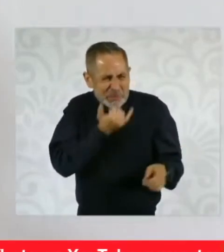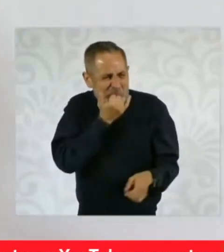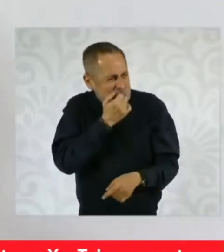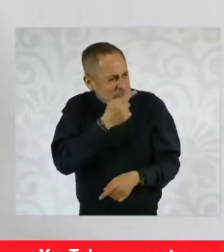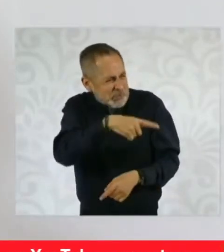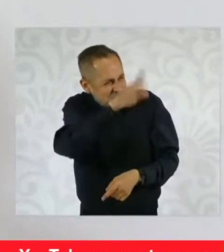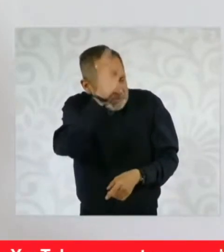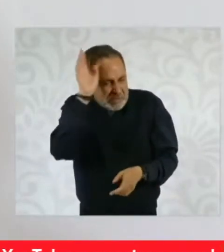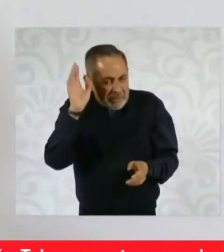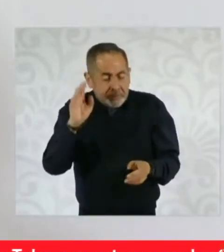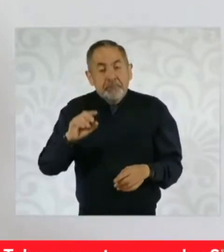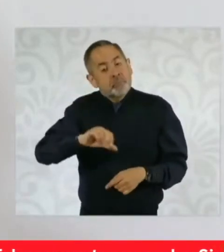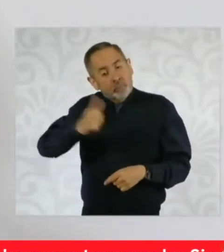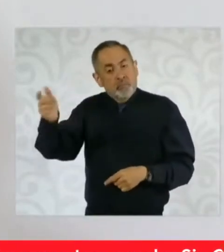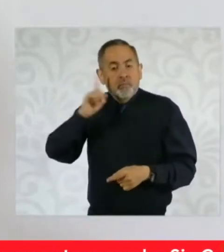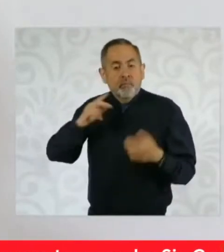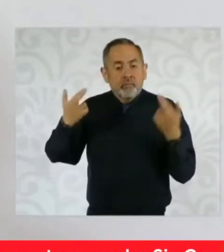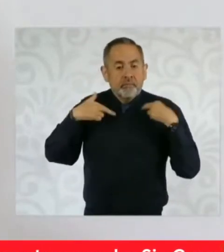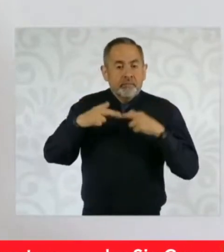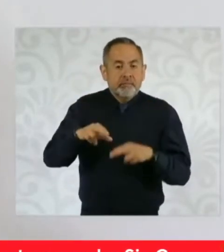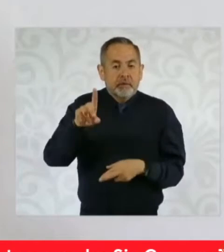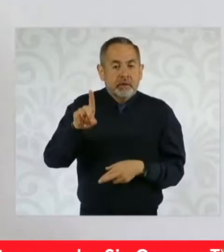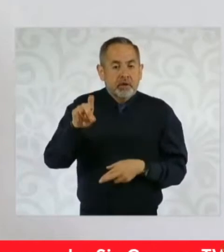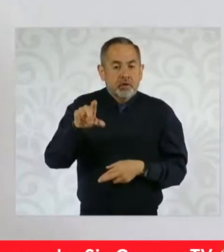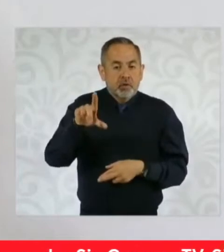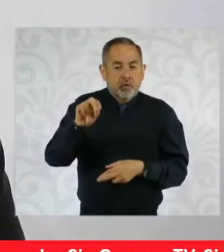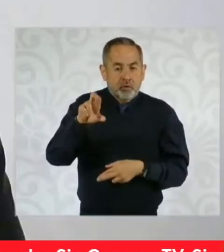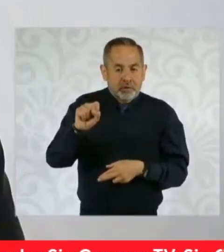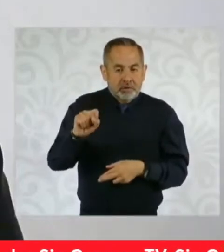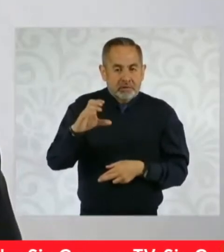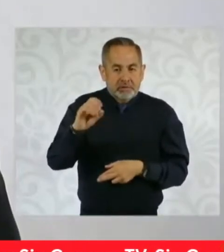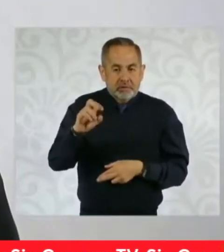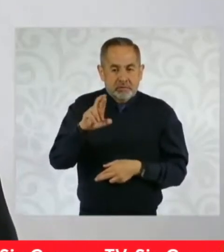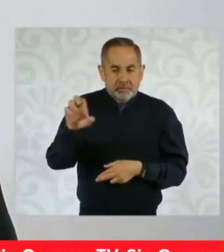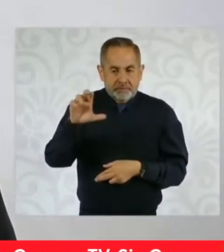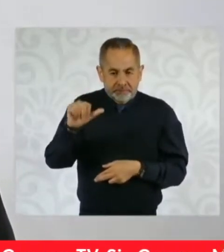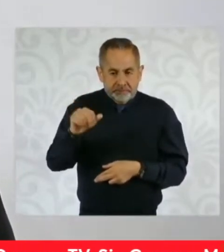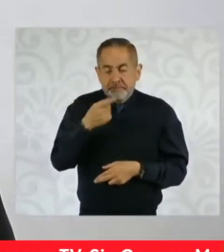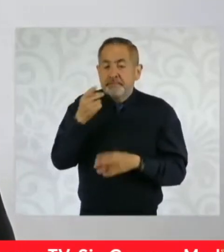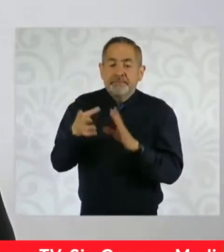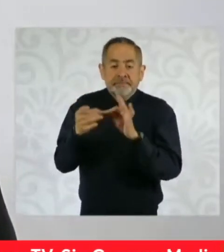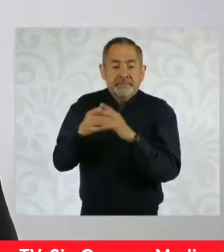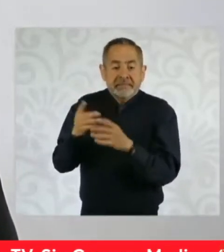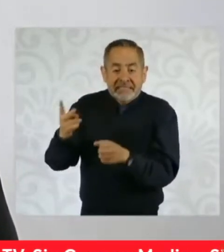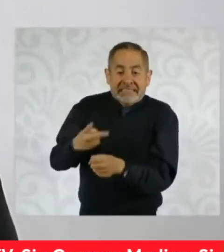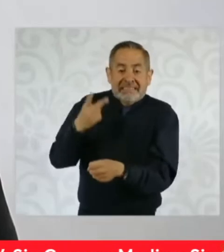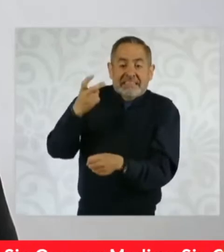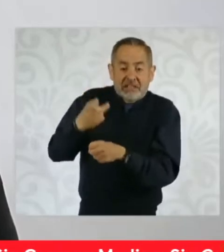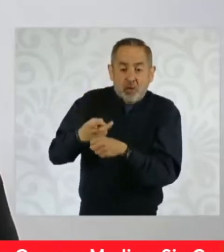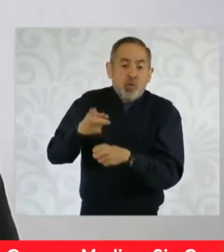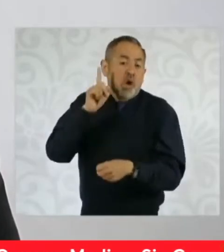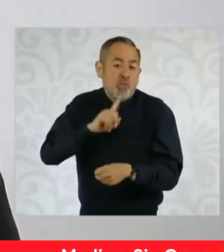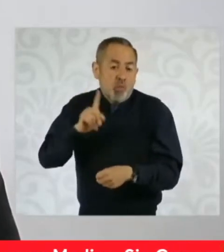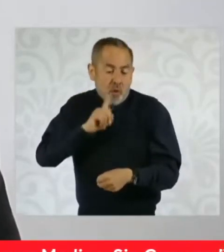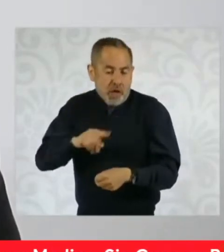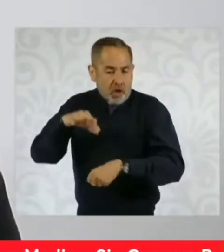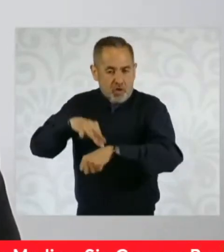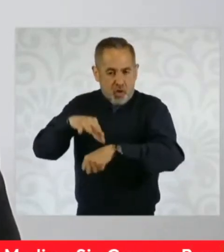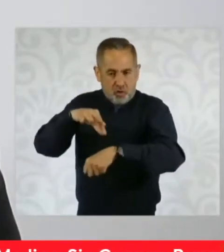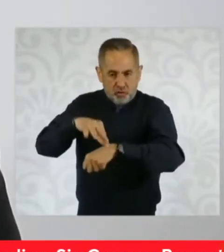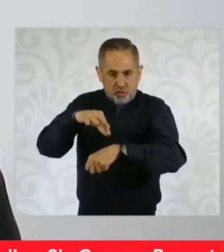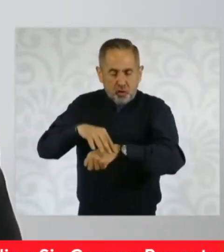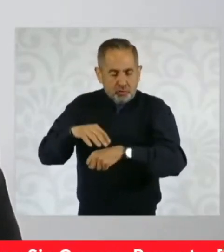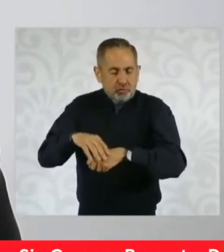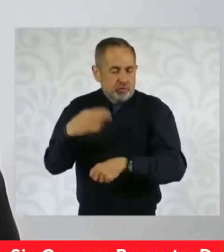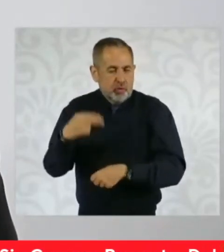También otra maestra muy importante, Dolores Correa, habla acerca de la segunda médica titulada mexicana, que es